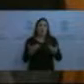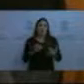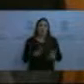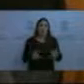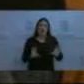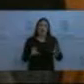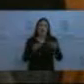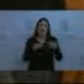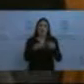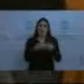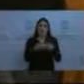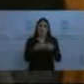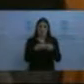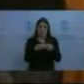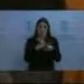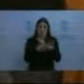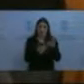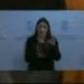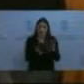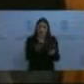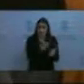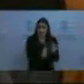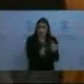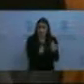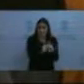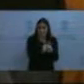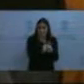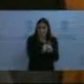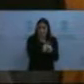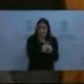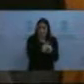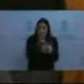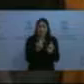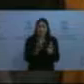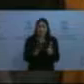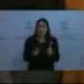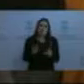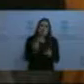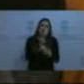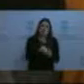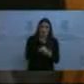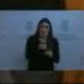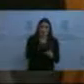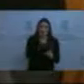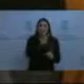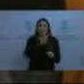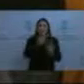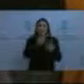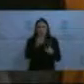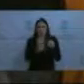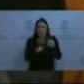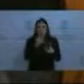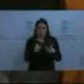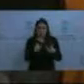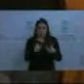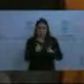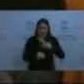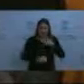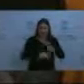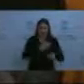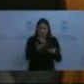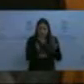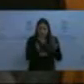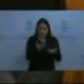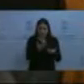equipo de valoración de la dependencia. Tenemos 37 personas haciendo valoraciones de la